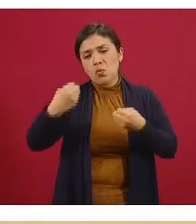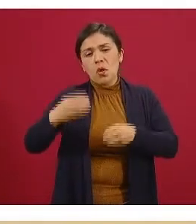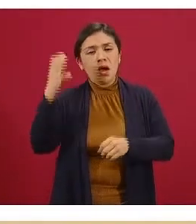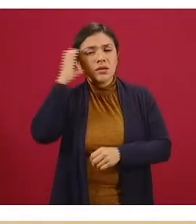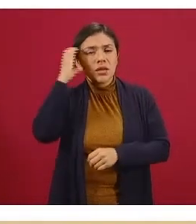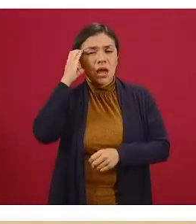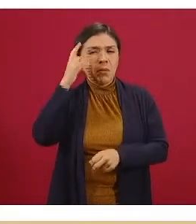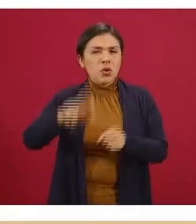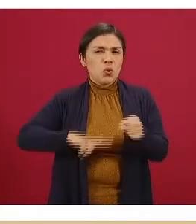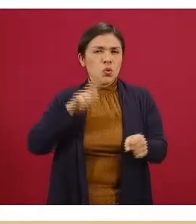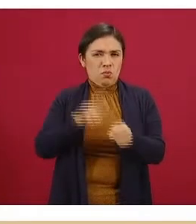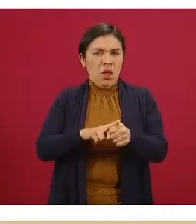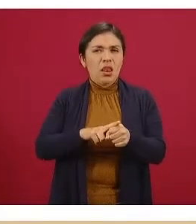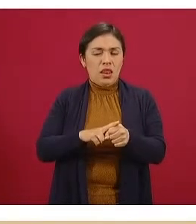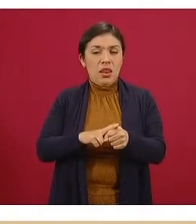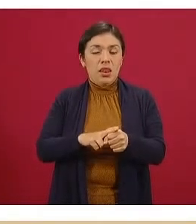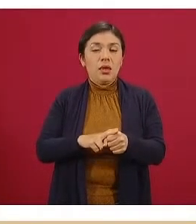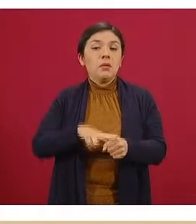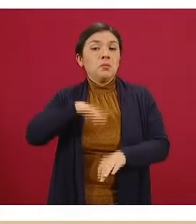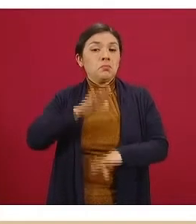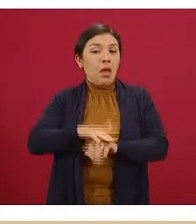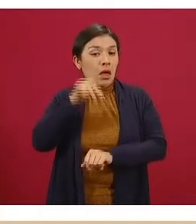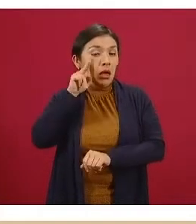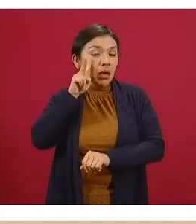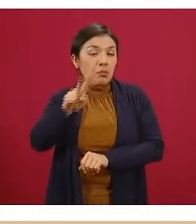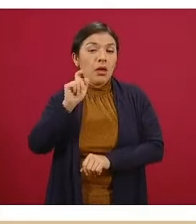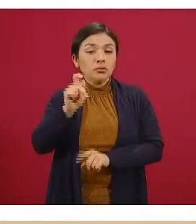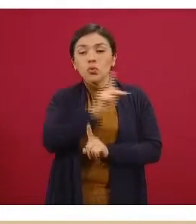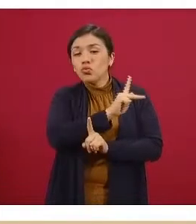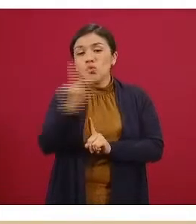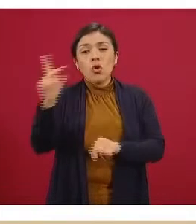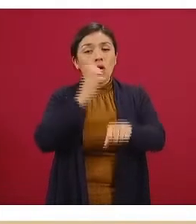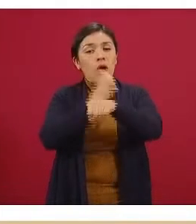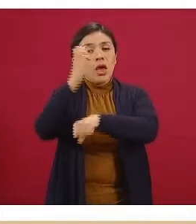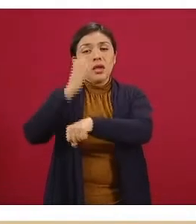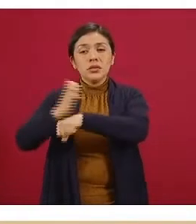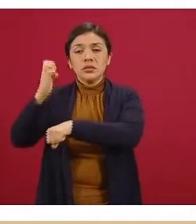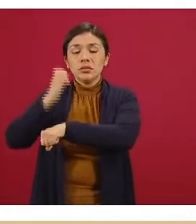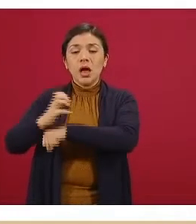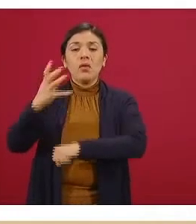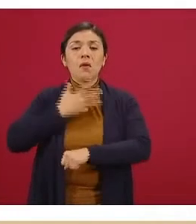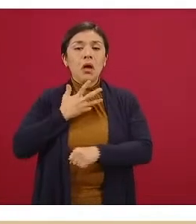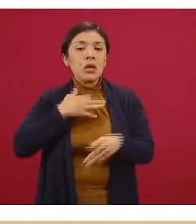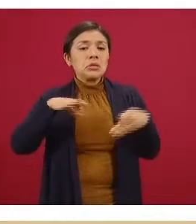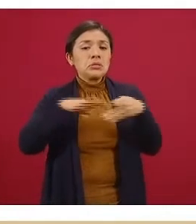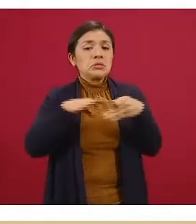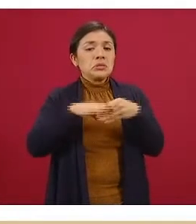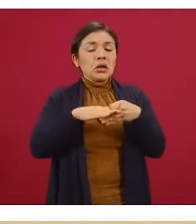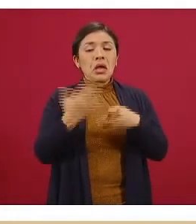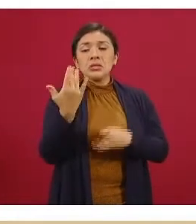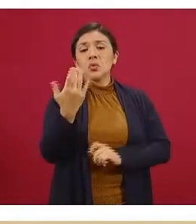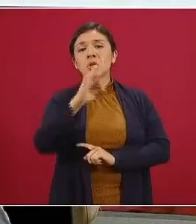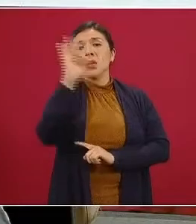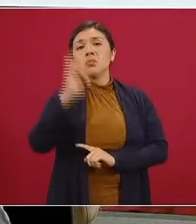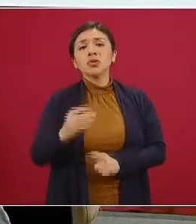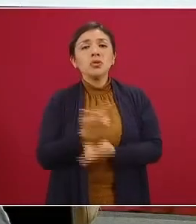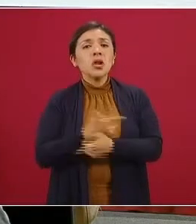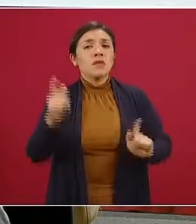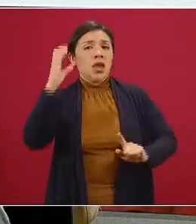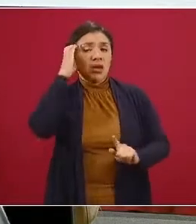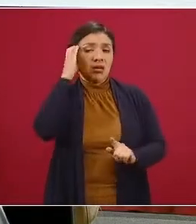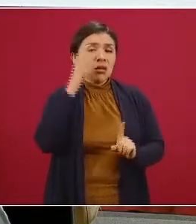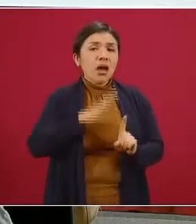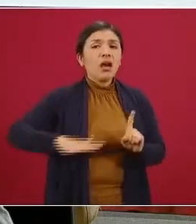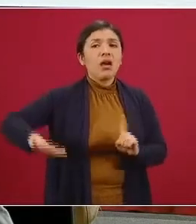camas generales, resaltando que pues todas las entidades federativas tienen al menos la mitad de sus camas desocupadas,